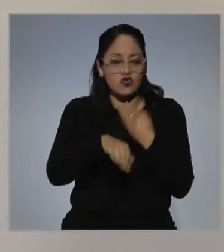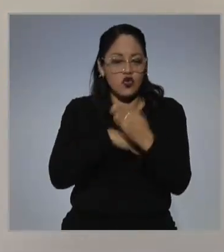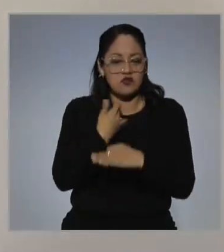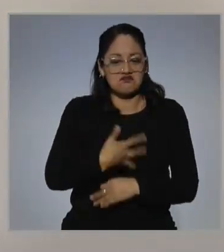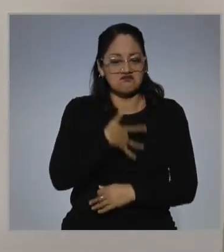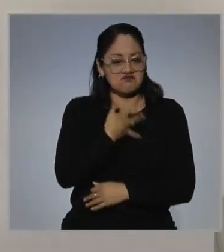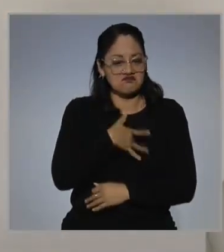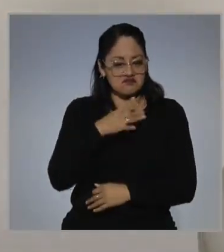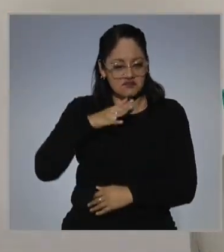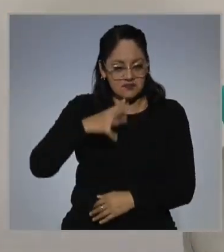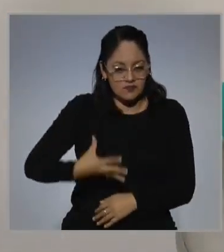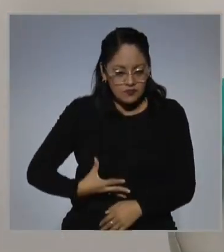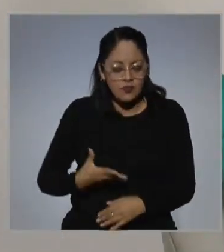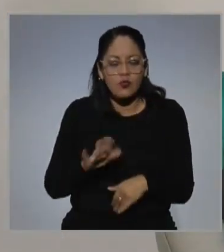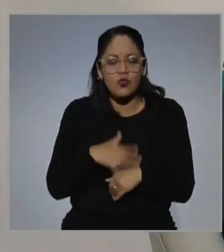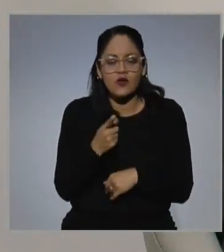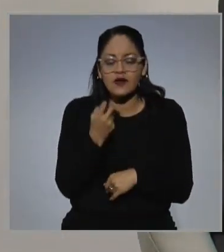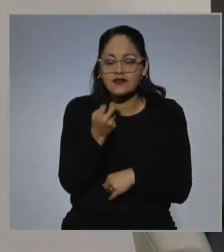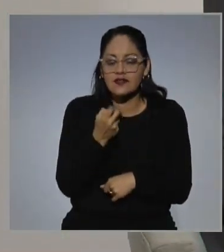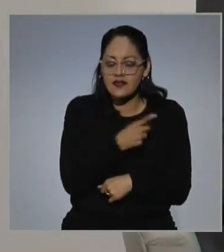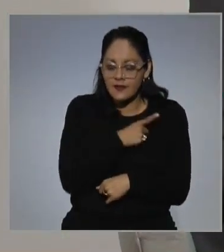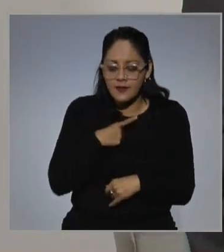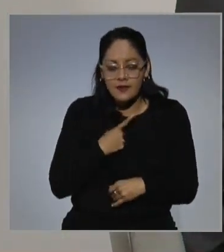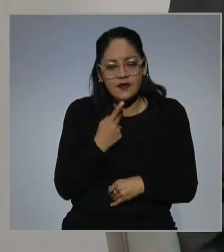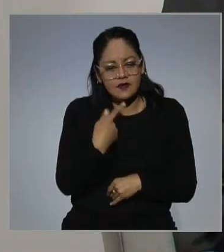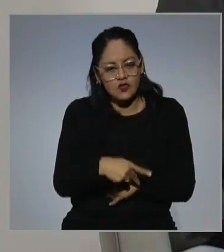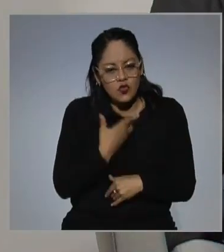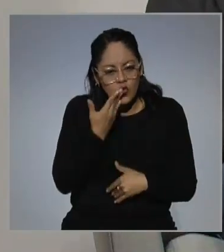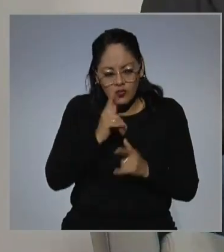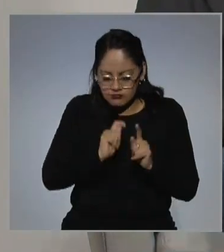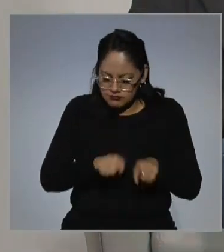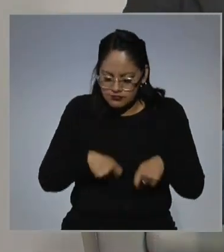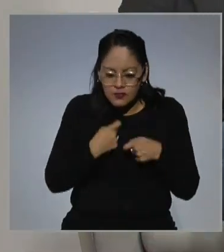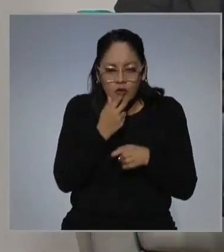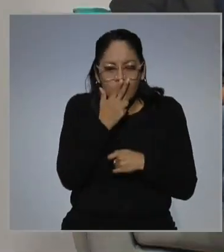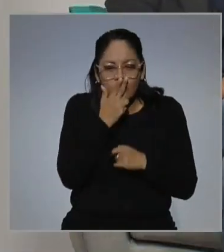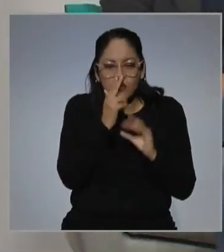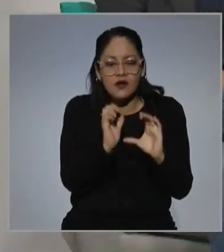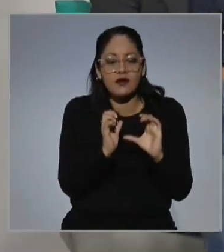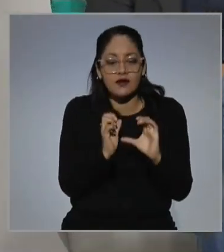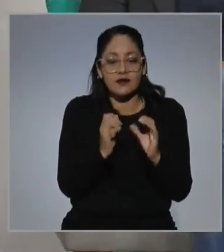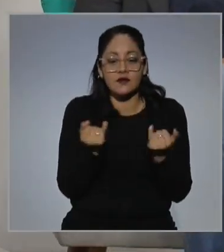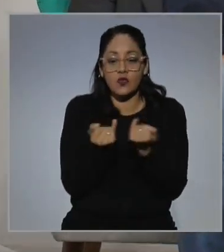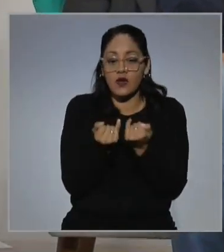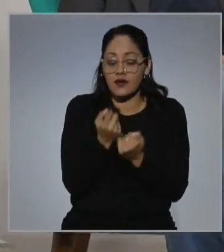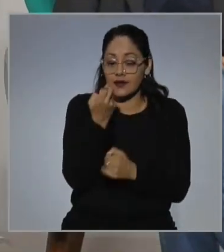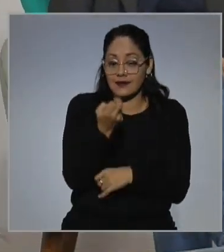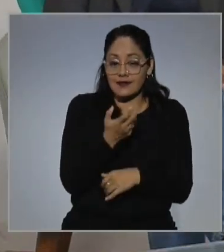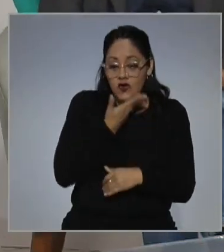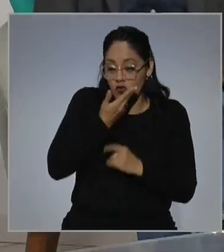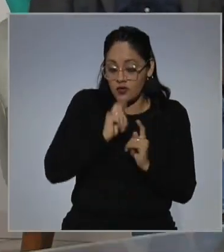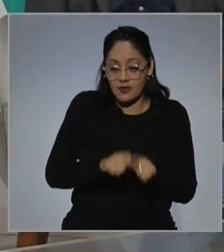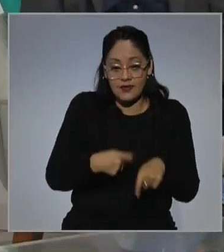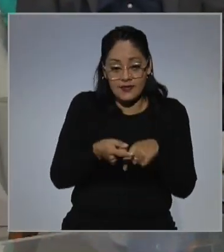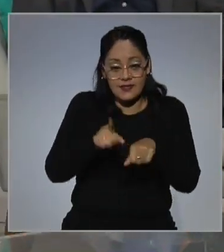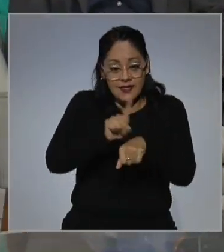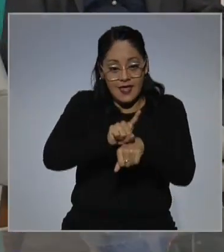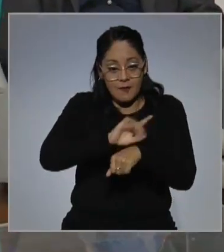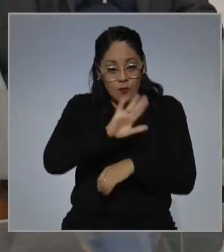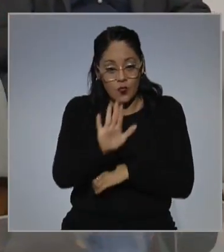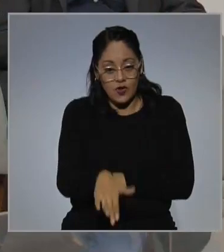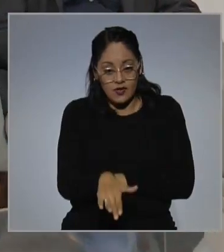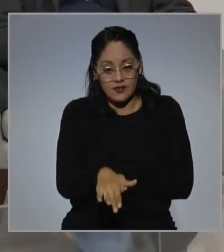sentimos sumamente orgullosos. Por eso hay que preservar nuestras tradiciones. Literalmente no hay que dejar que esta tradición del Día de